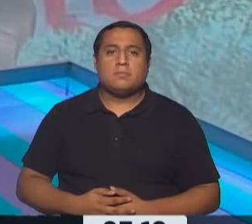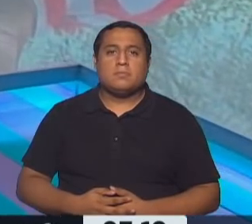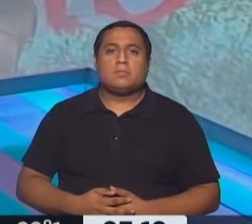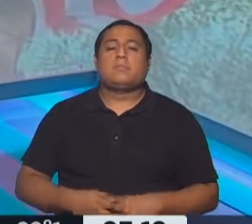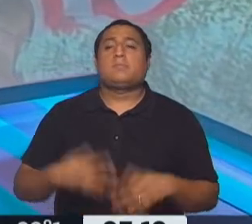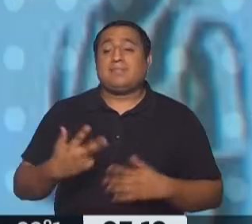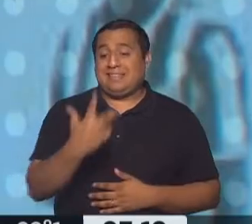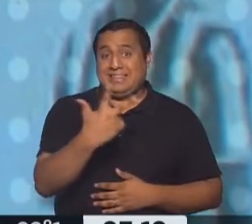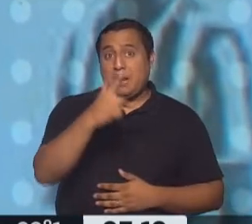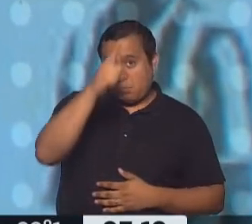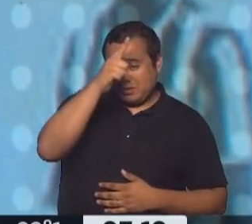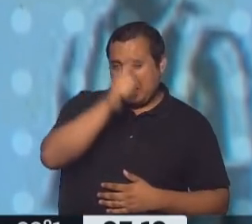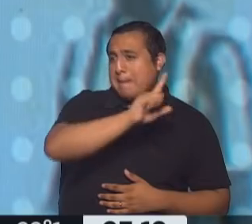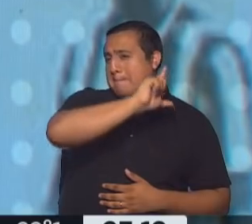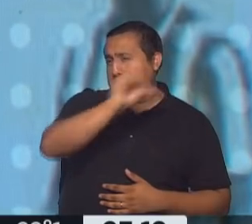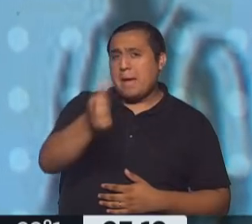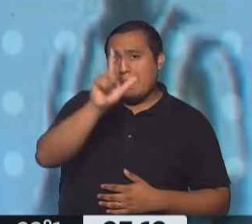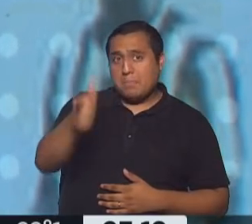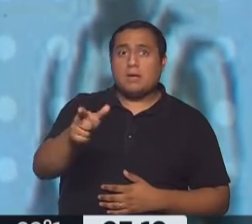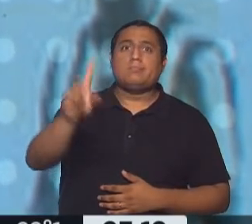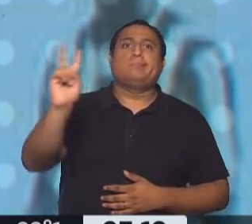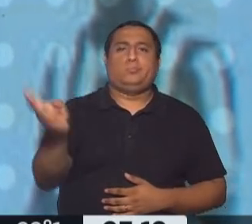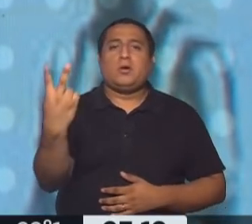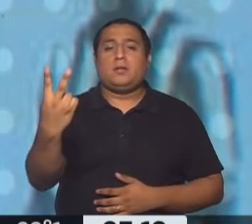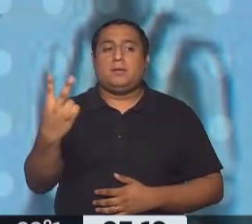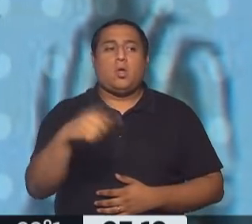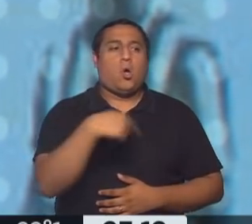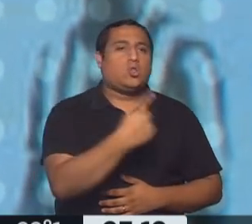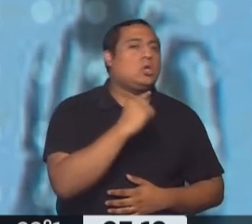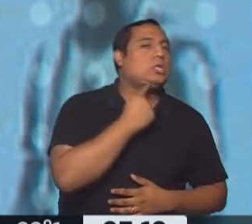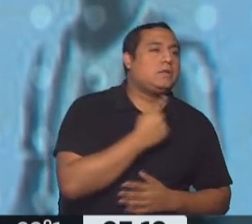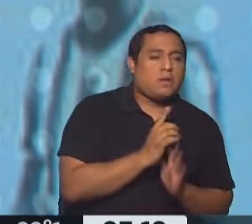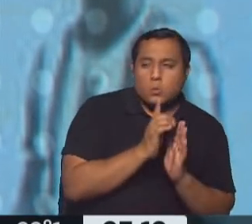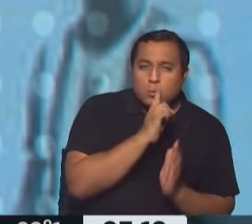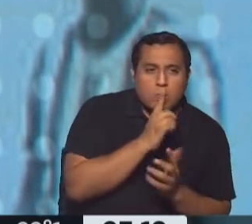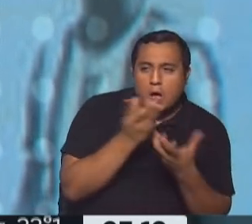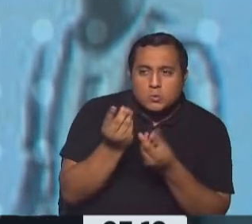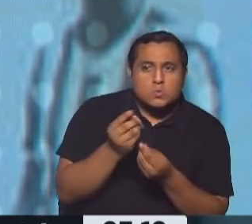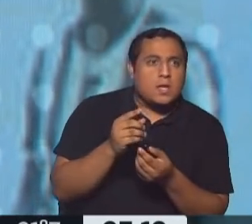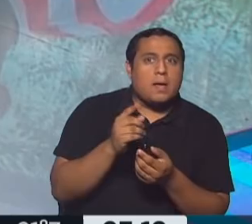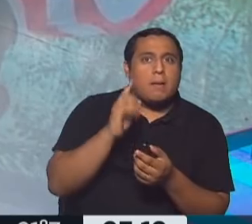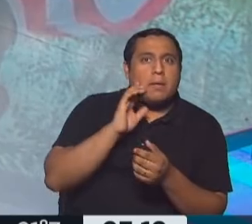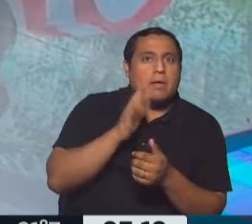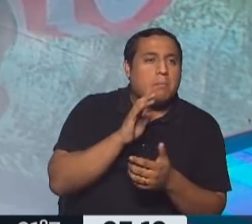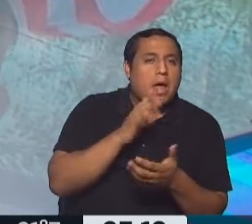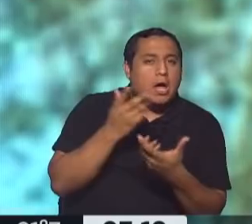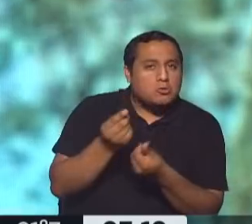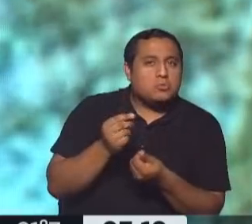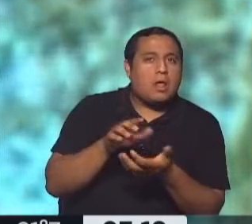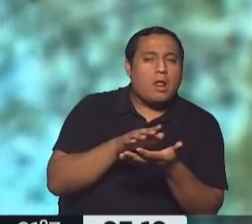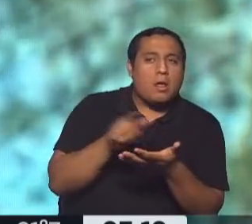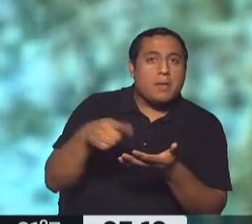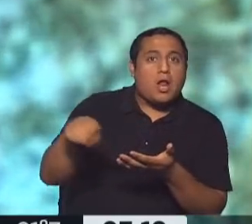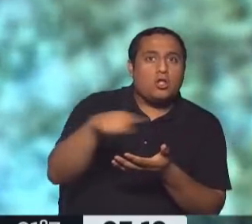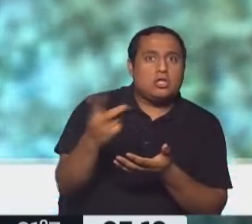3 le dieron muerte a Lucas y hay 13 que hicieron todo lo posible para que no se sepa qué pasó, ¿no? Y lo que nos falta por